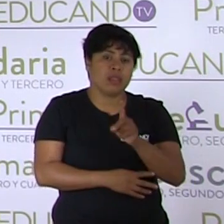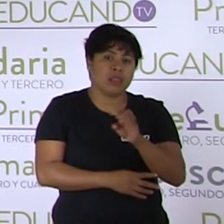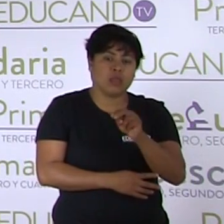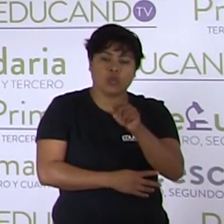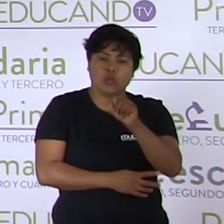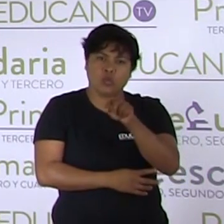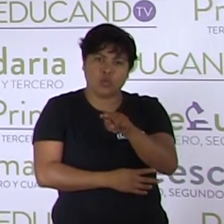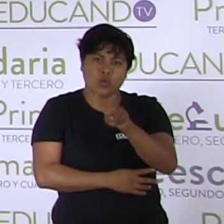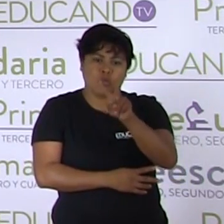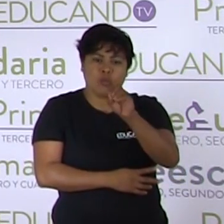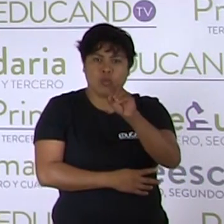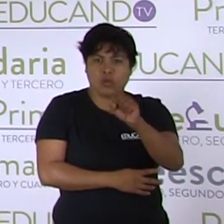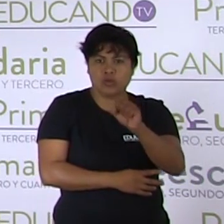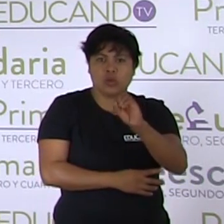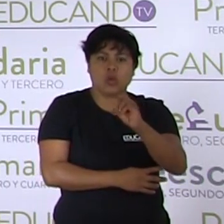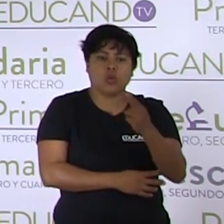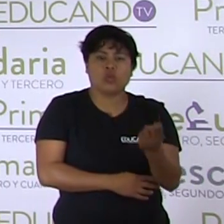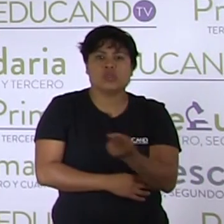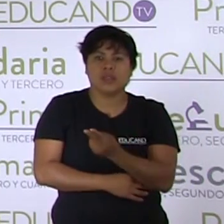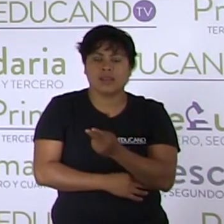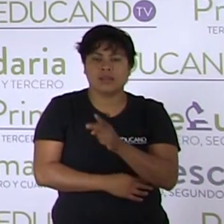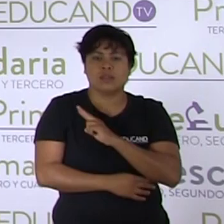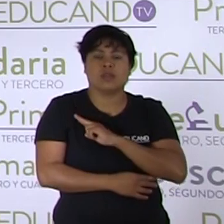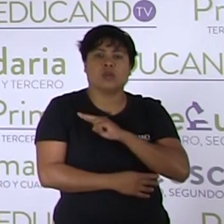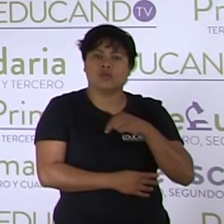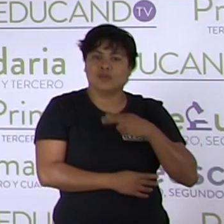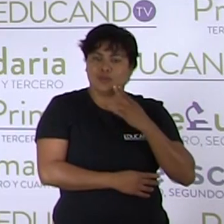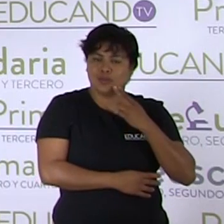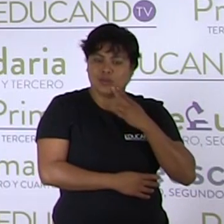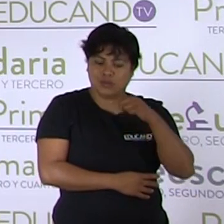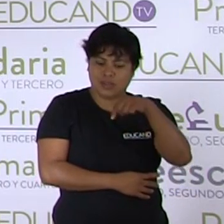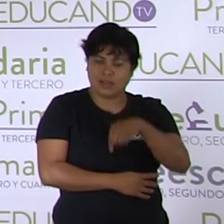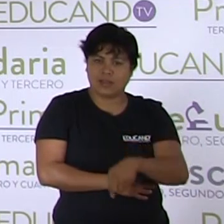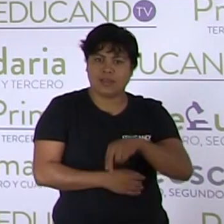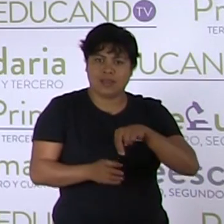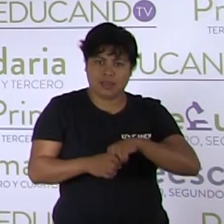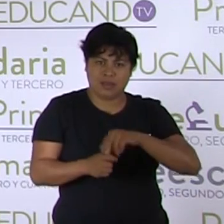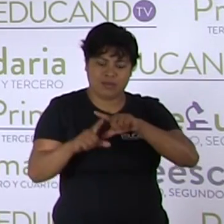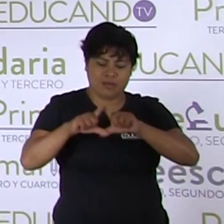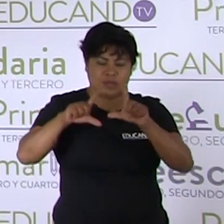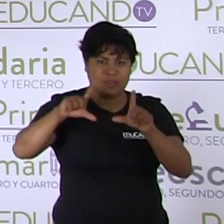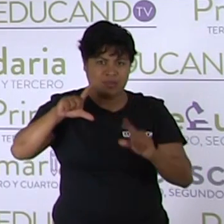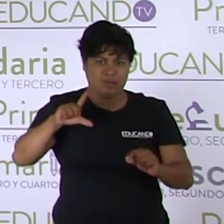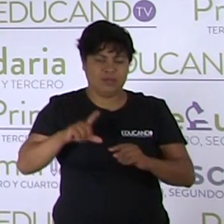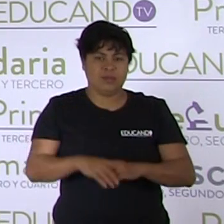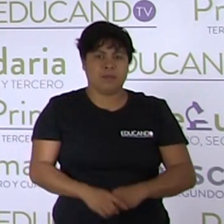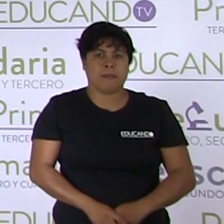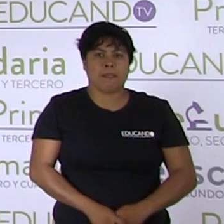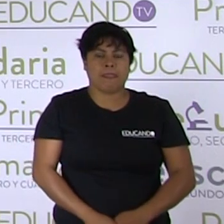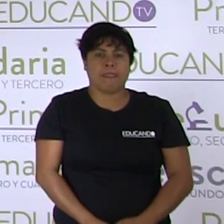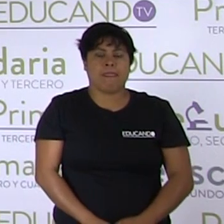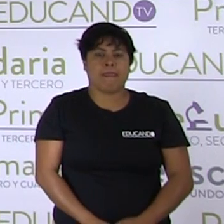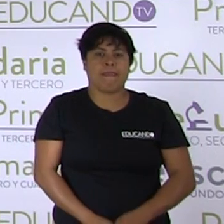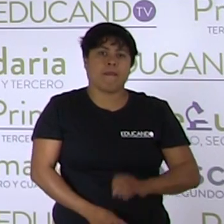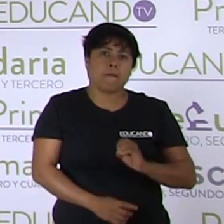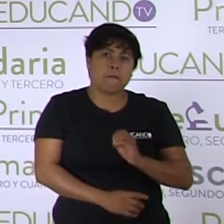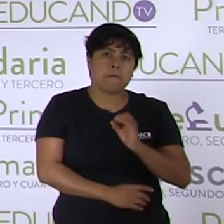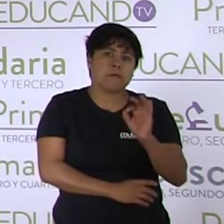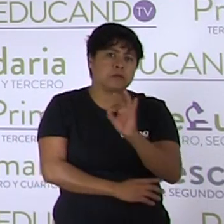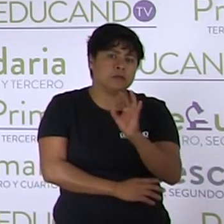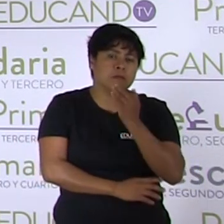tú o del ustedes que empleamos aquí en nuestro país. O